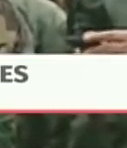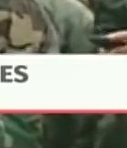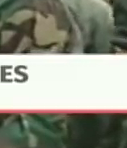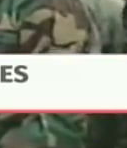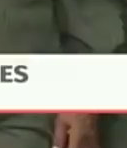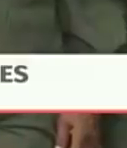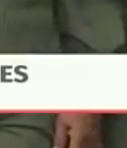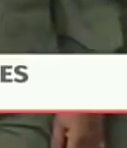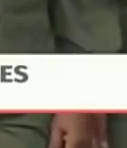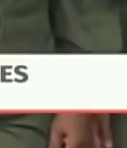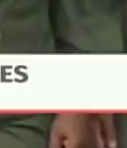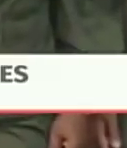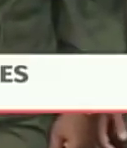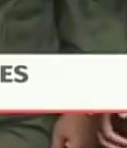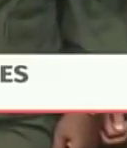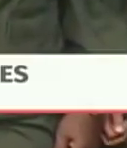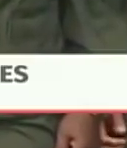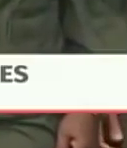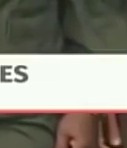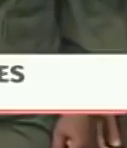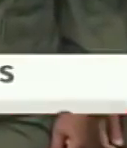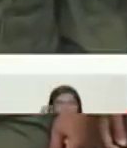¡Chávez vive! ¡Chávez vive!